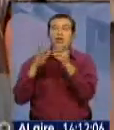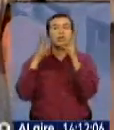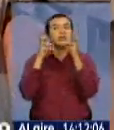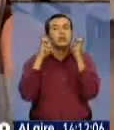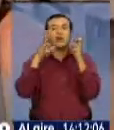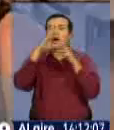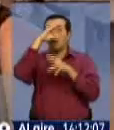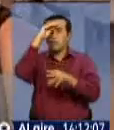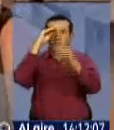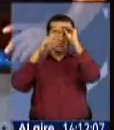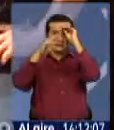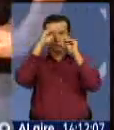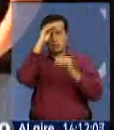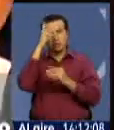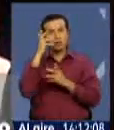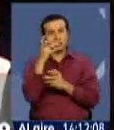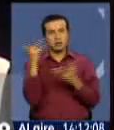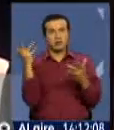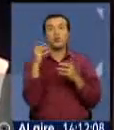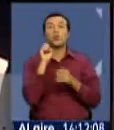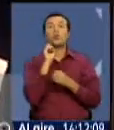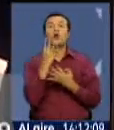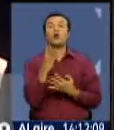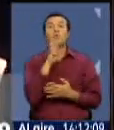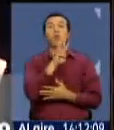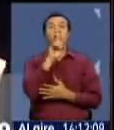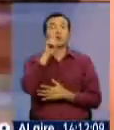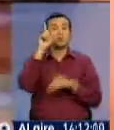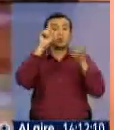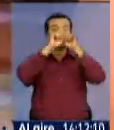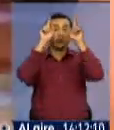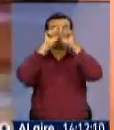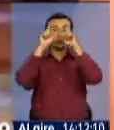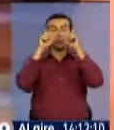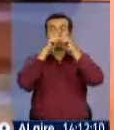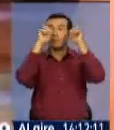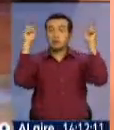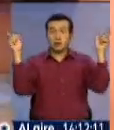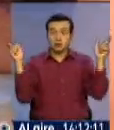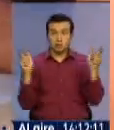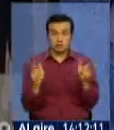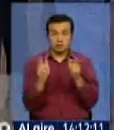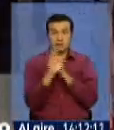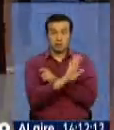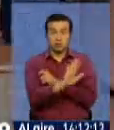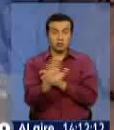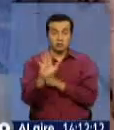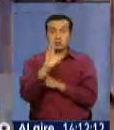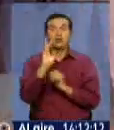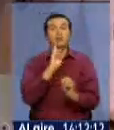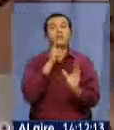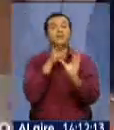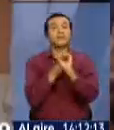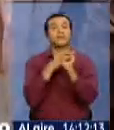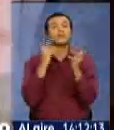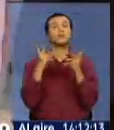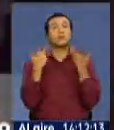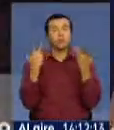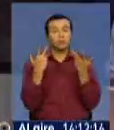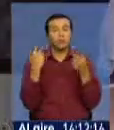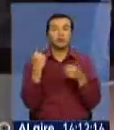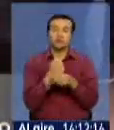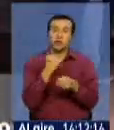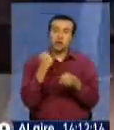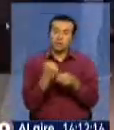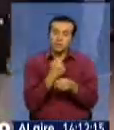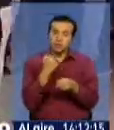de aprender de todo un poco. Son cerca de 41 empresas, entre grandes, medianas y pequeñas, que participaron de la Feria de Inserción